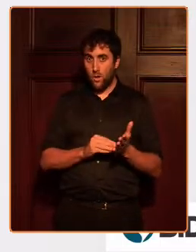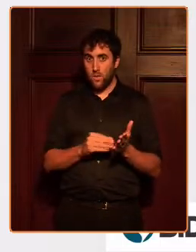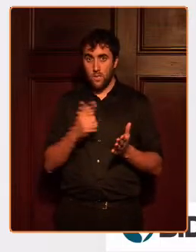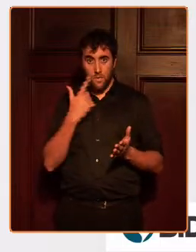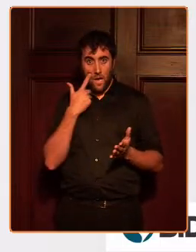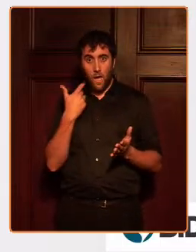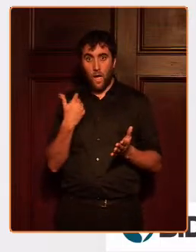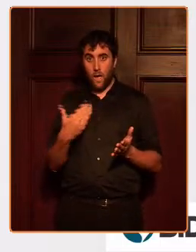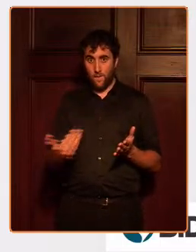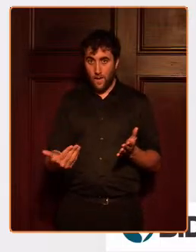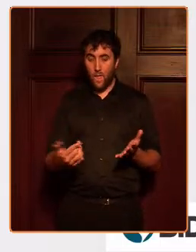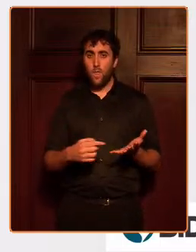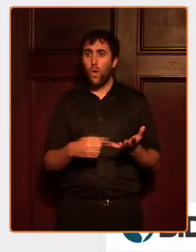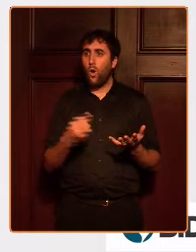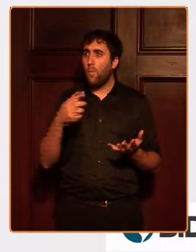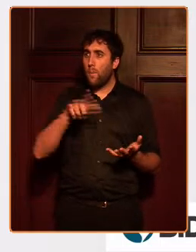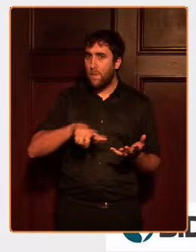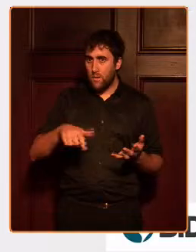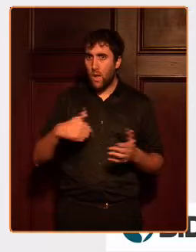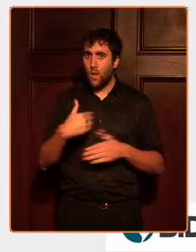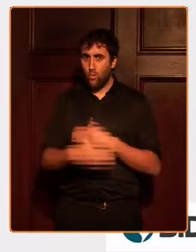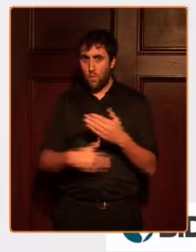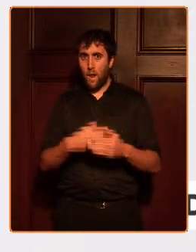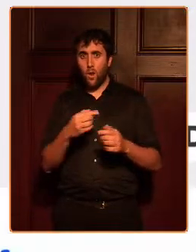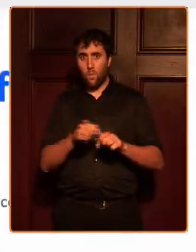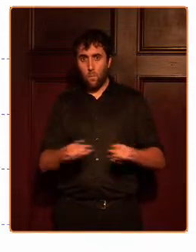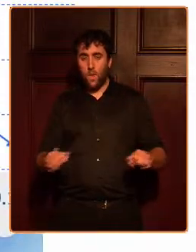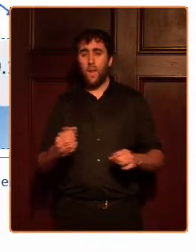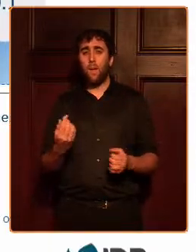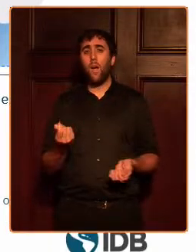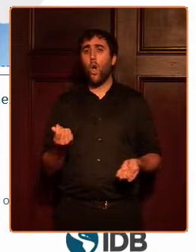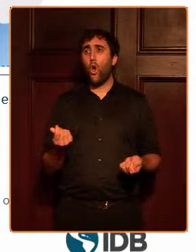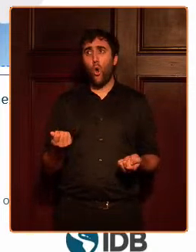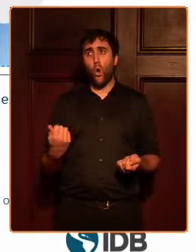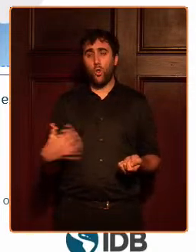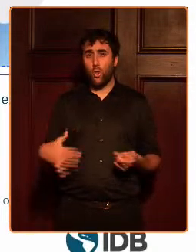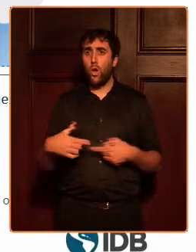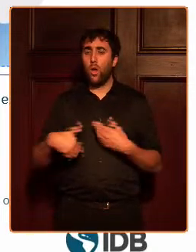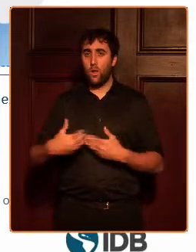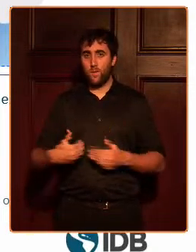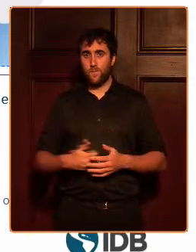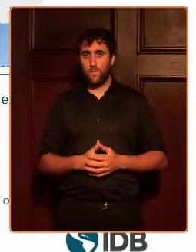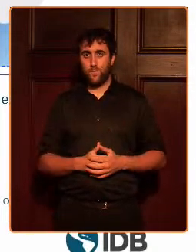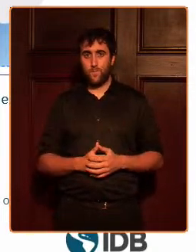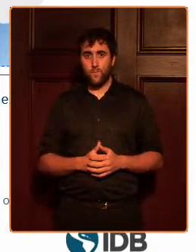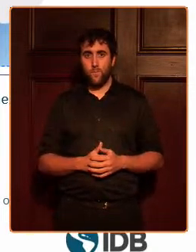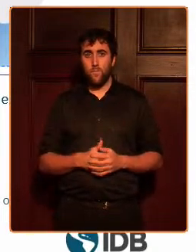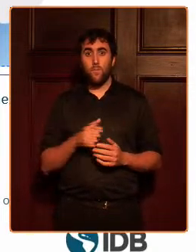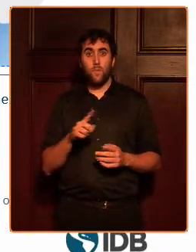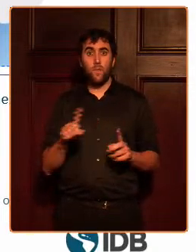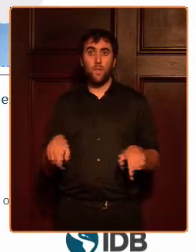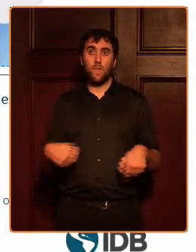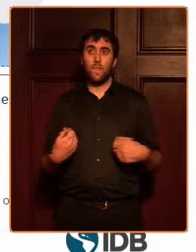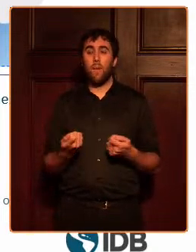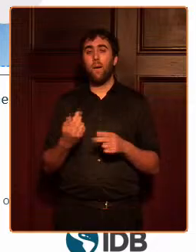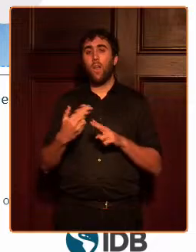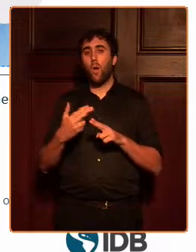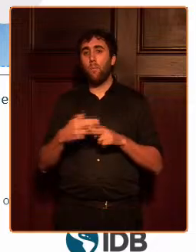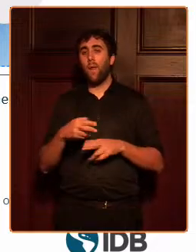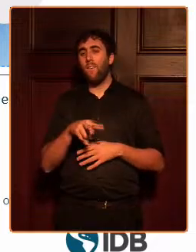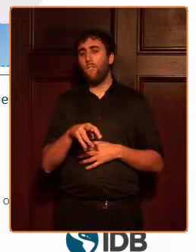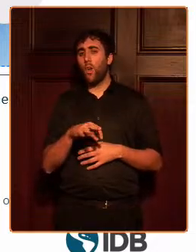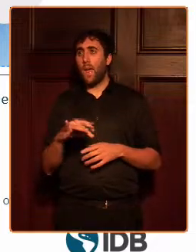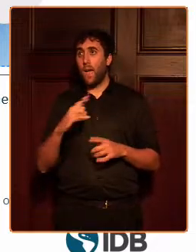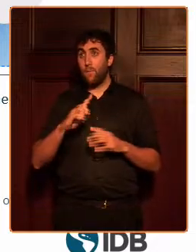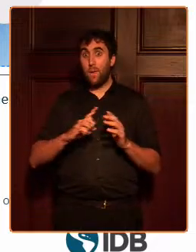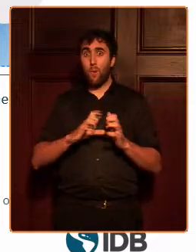limitados, tenemos capacidad limitada para uso de datos, y además de costos y de sostenibilidad. Es lo que se llama el efecto voltaje.